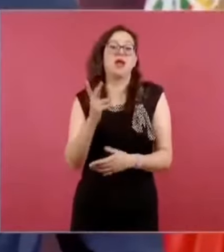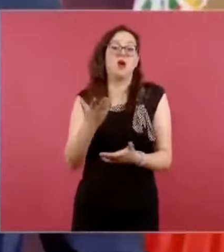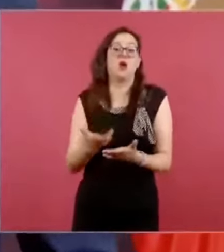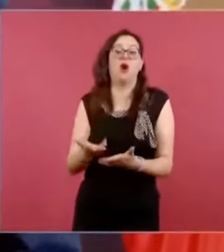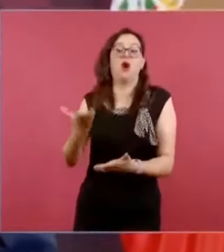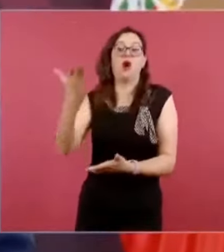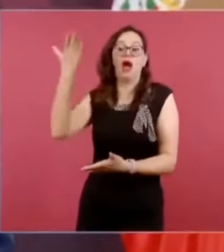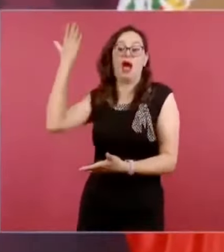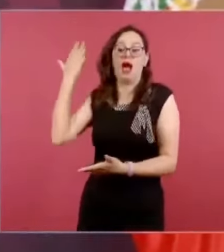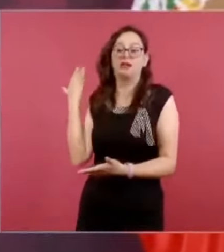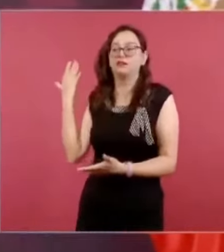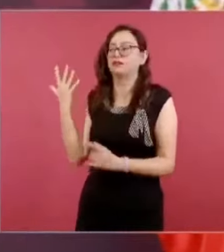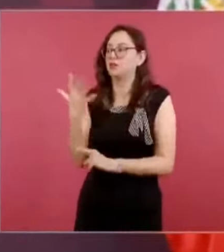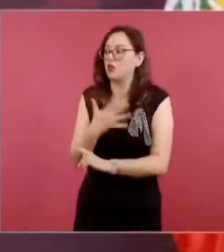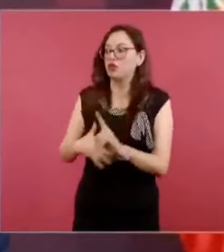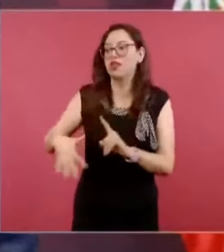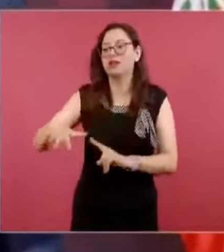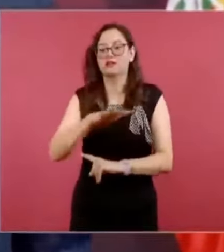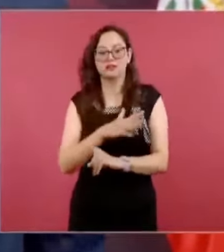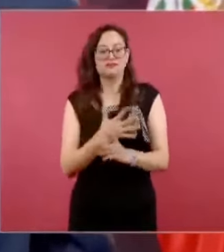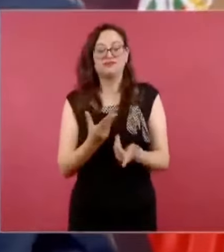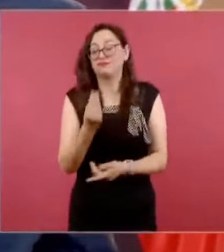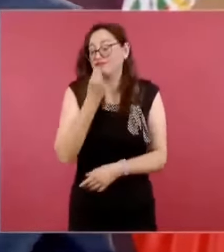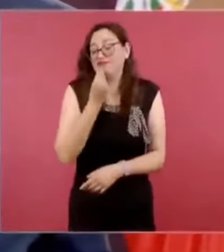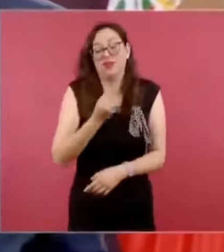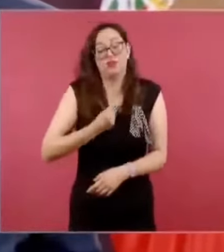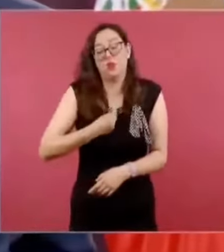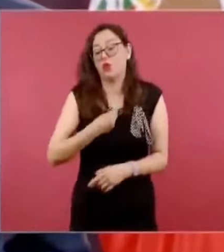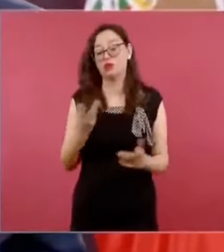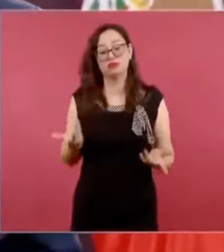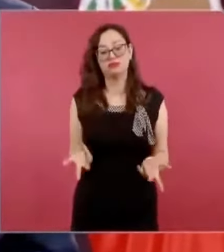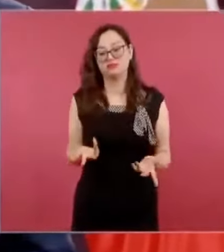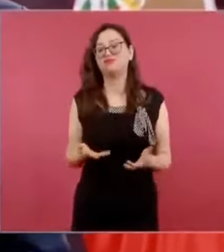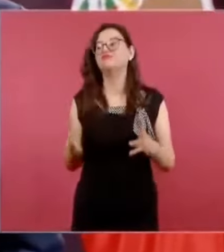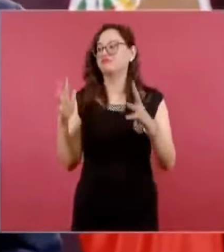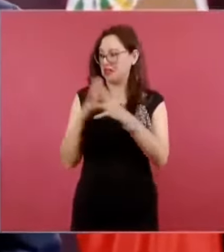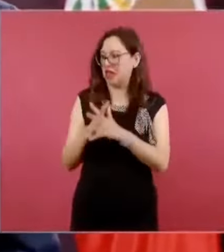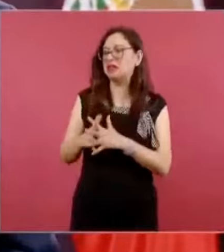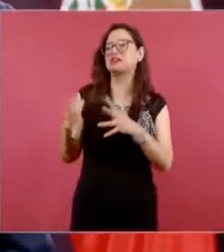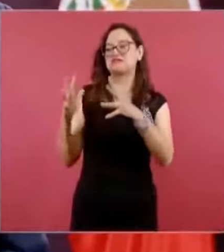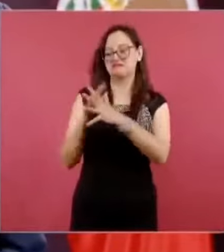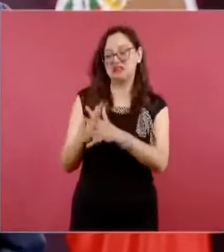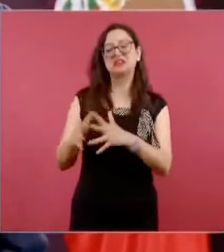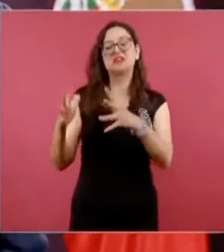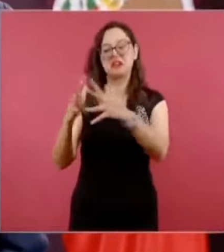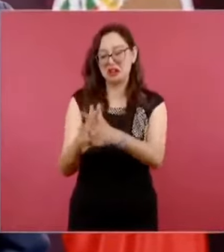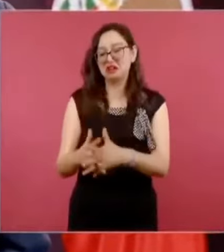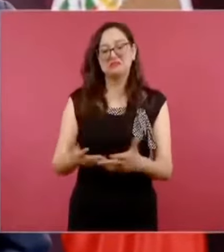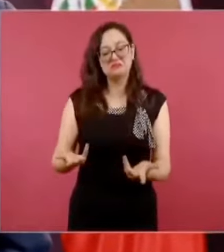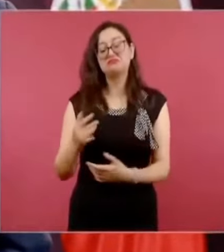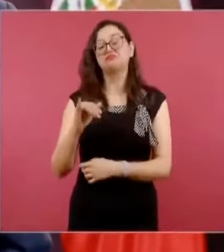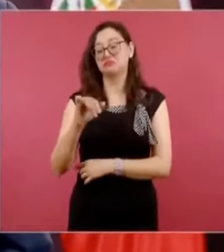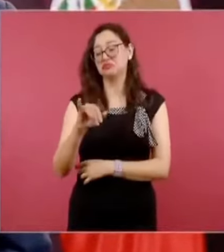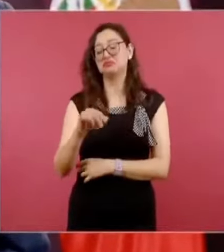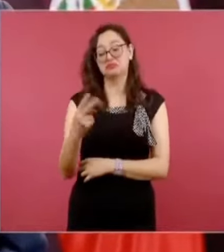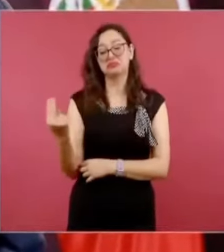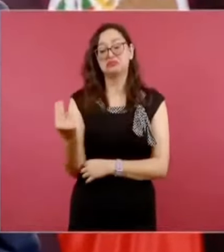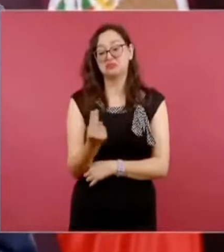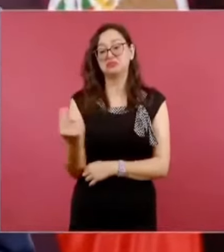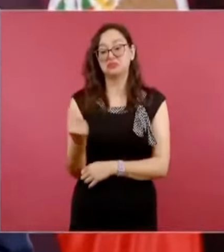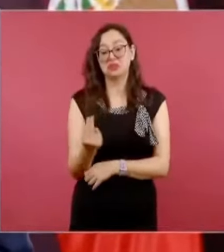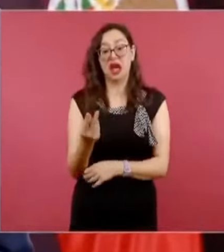no permitieron que los cambios fuesen pacíficos. Entonces, nos decían